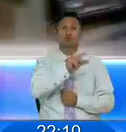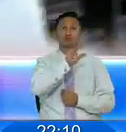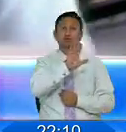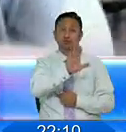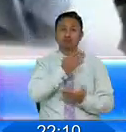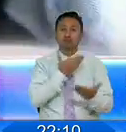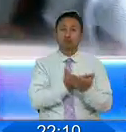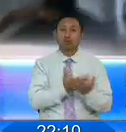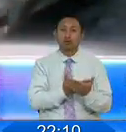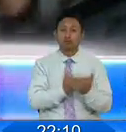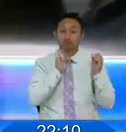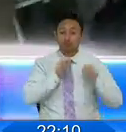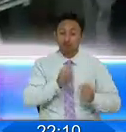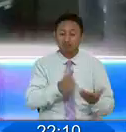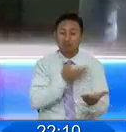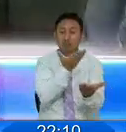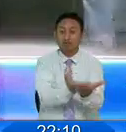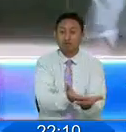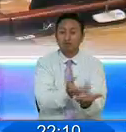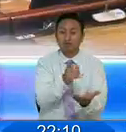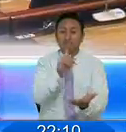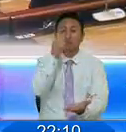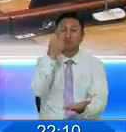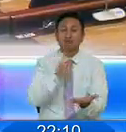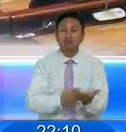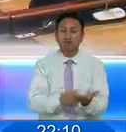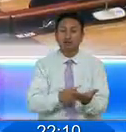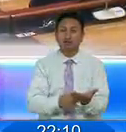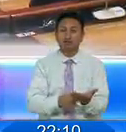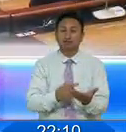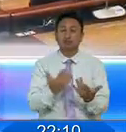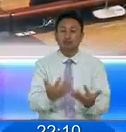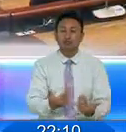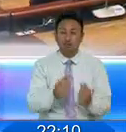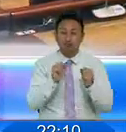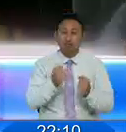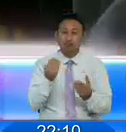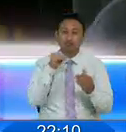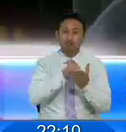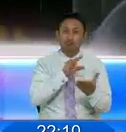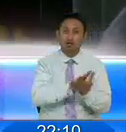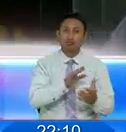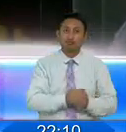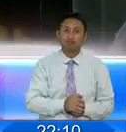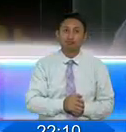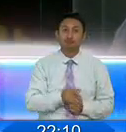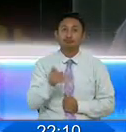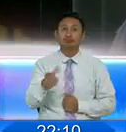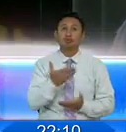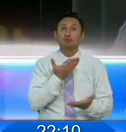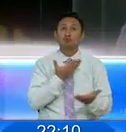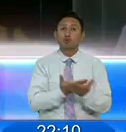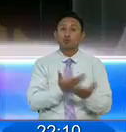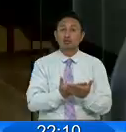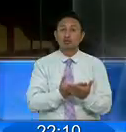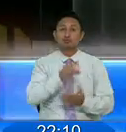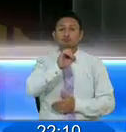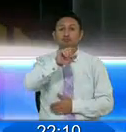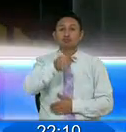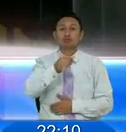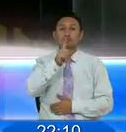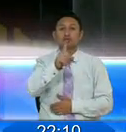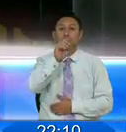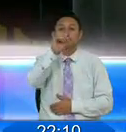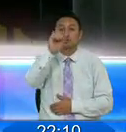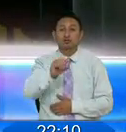que serán presentadas durante el primer debate a la espera de que sean incluidas y la propuesta es del 0.1 por ciento